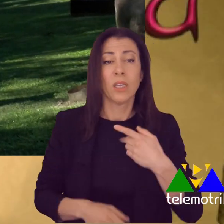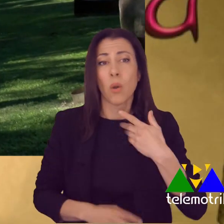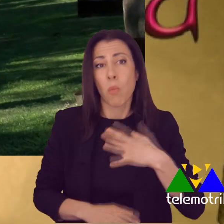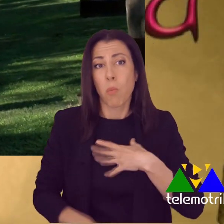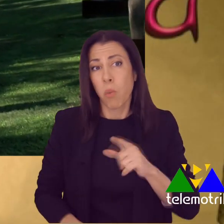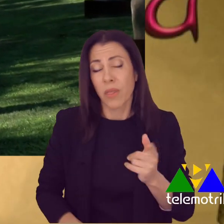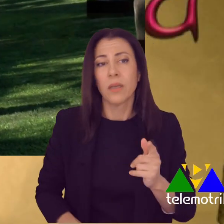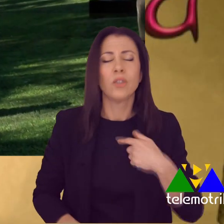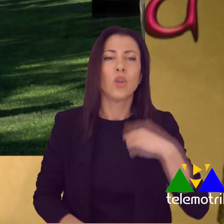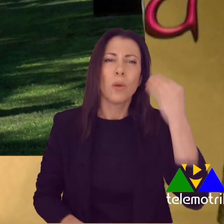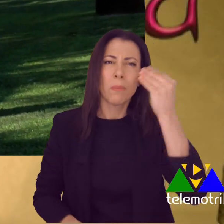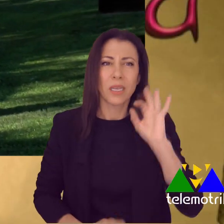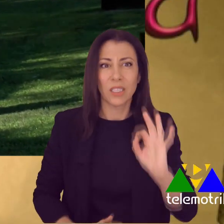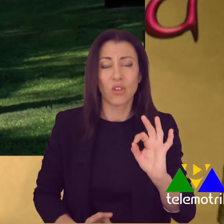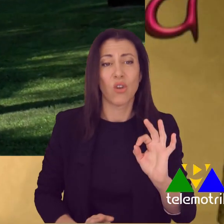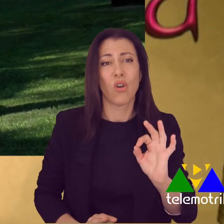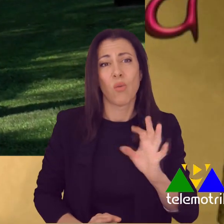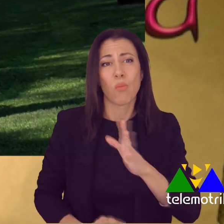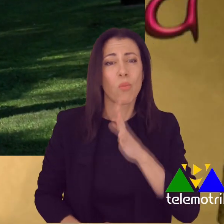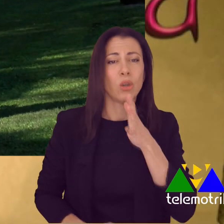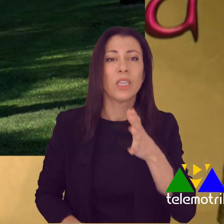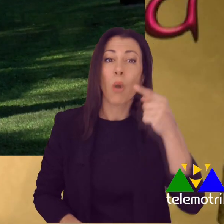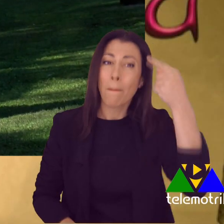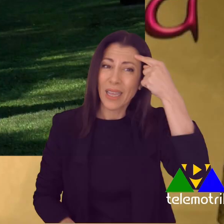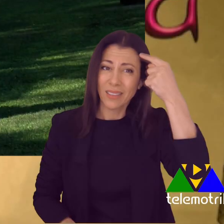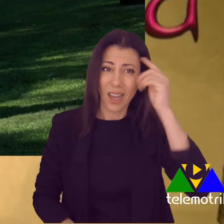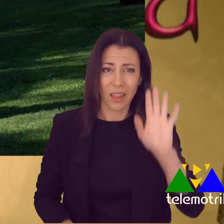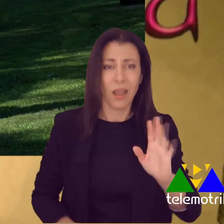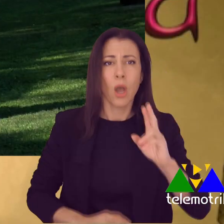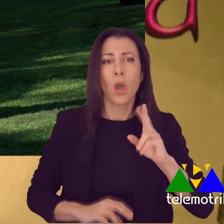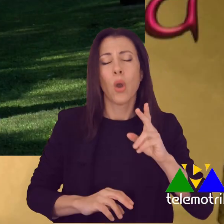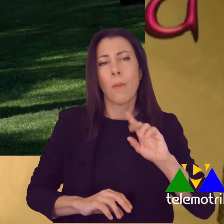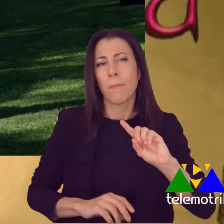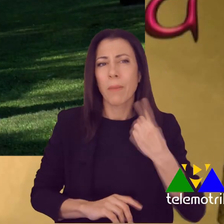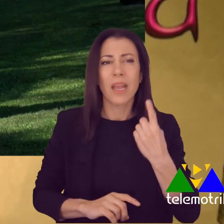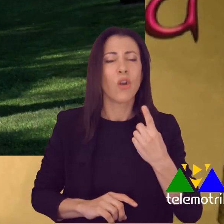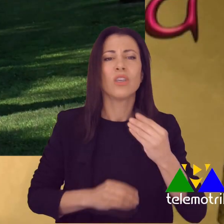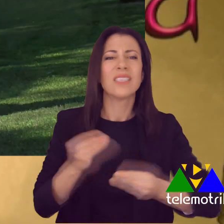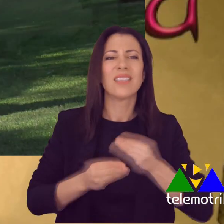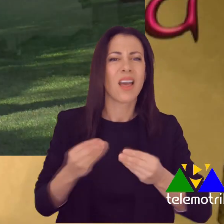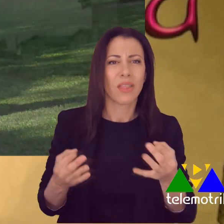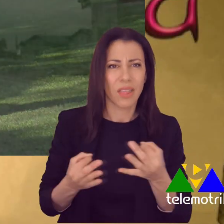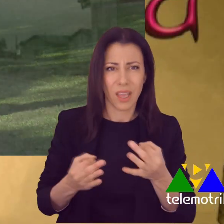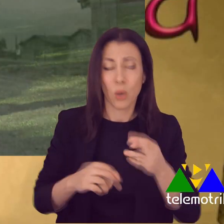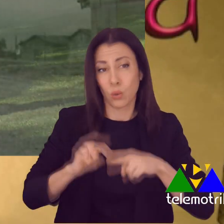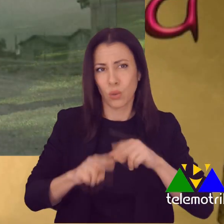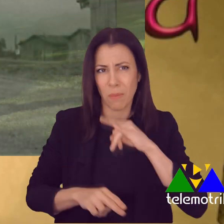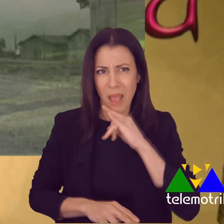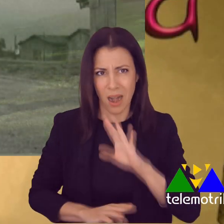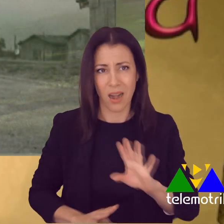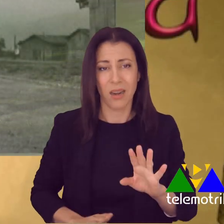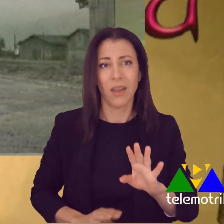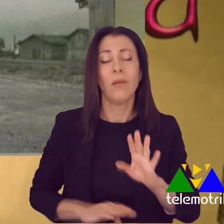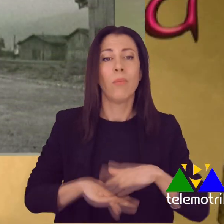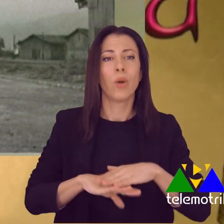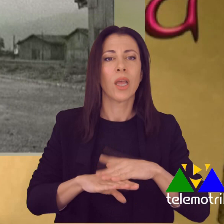puede cabalgar todo junto, ¿no? Es una cuestión de mentalidad, pues es una cuestión de mentalidad. Se construye mal, lo primero que se hace en Motril, yo creo que se construye mal.